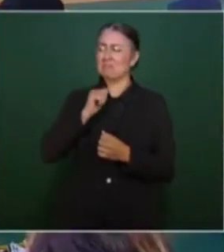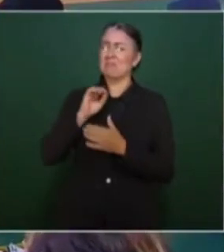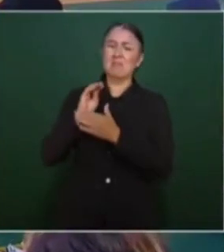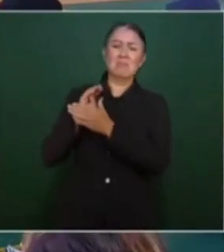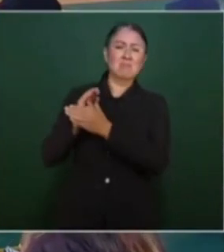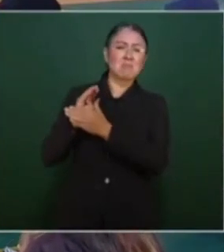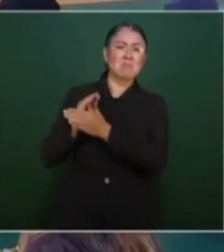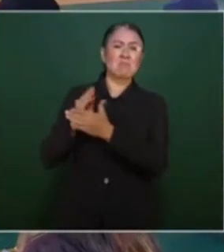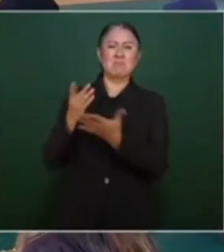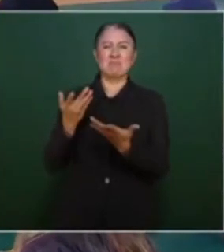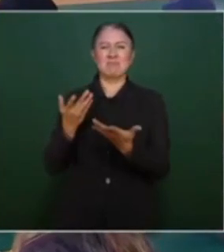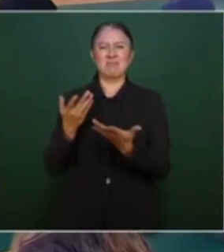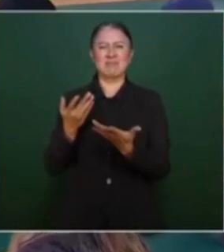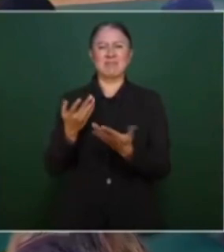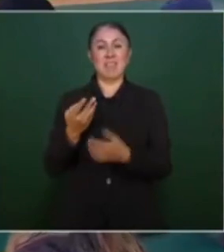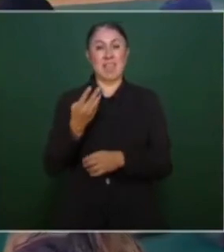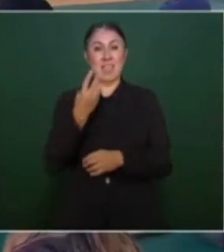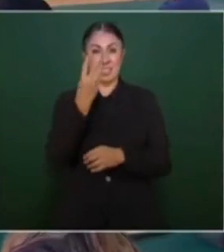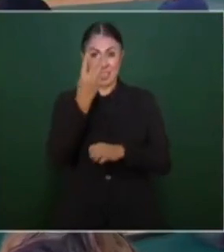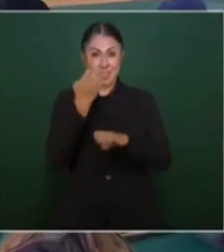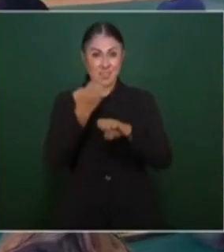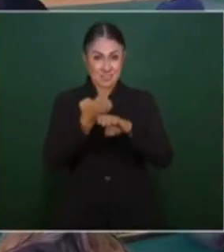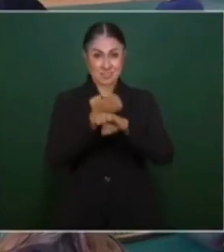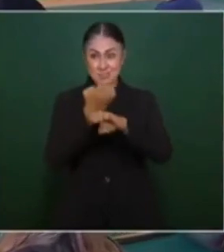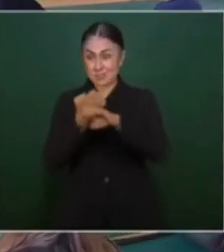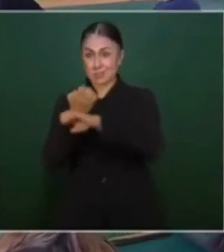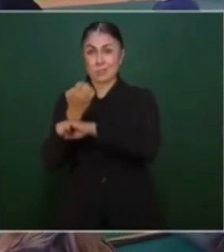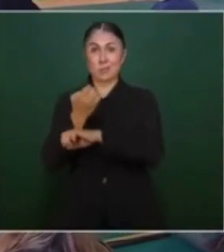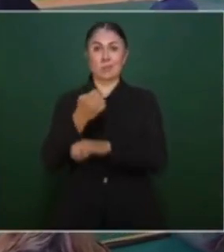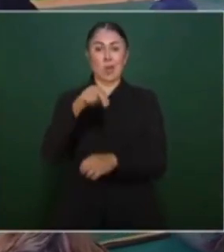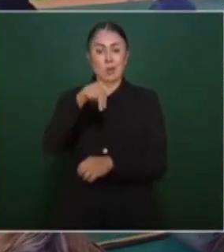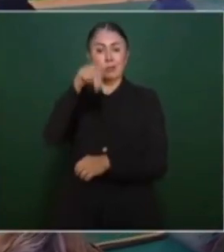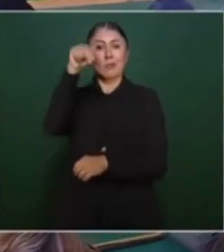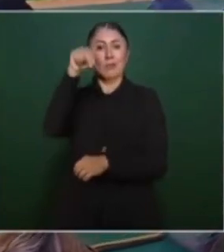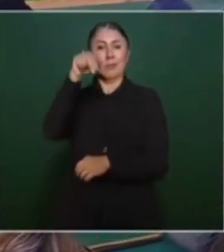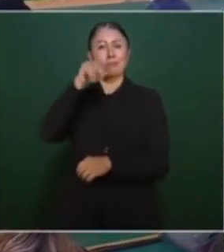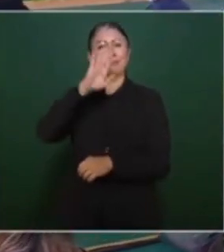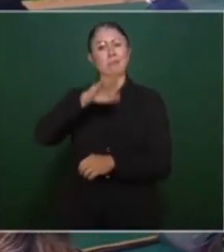Era de los 3 estados del norte más abandonados: